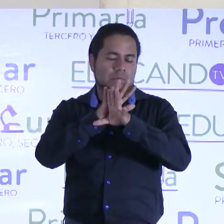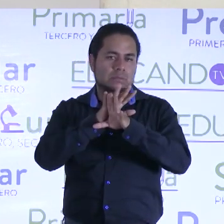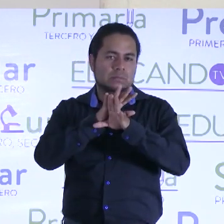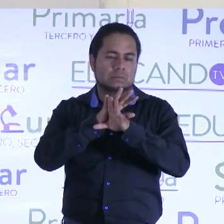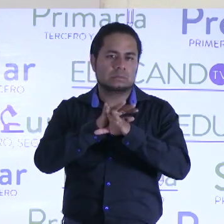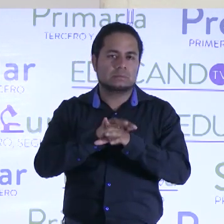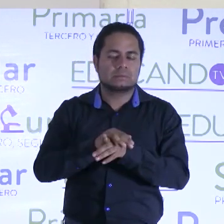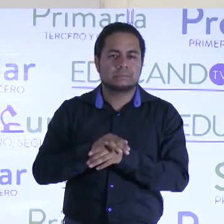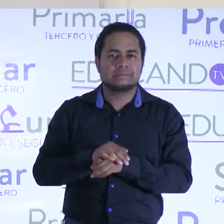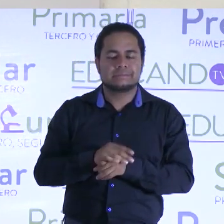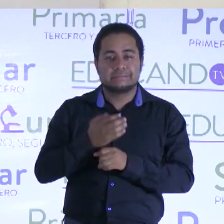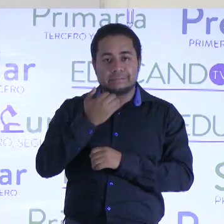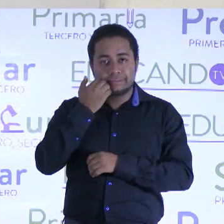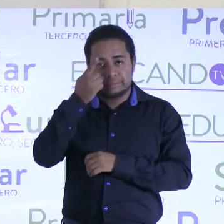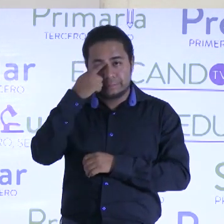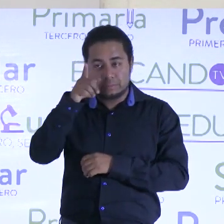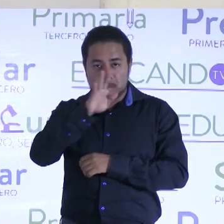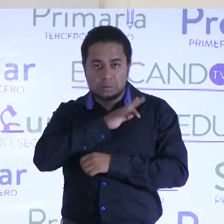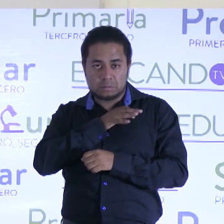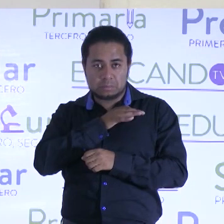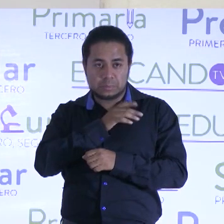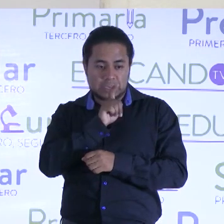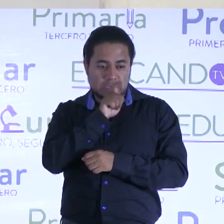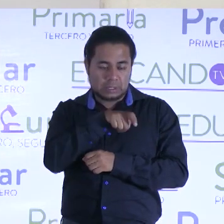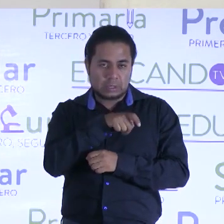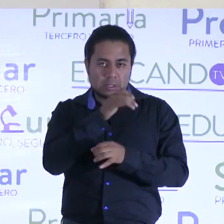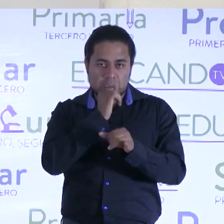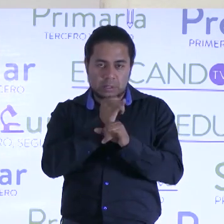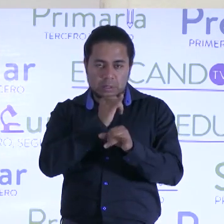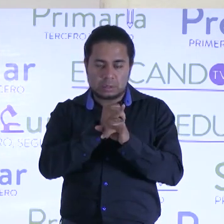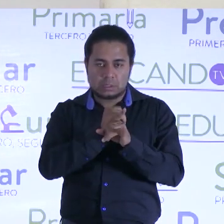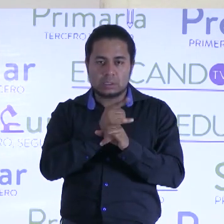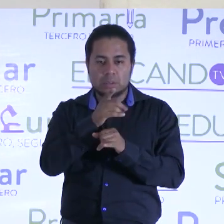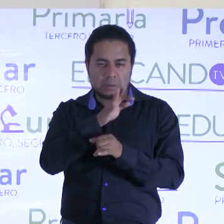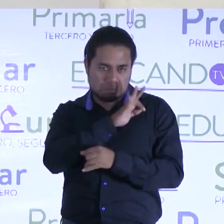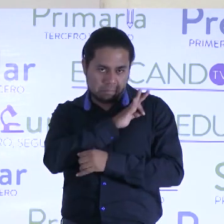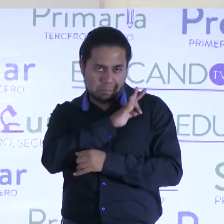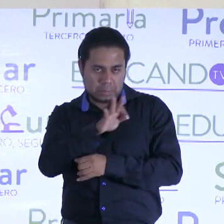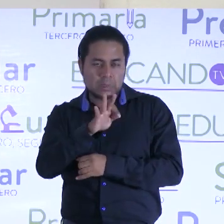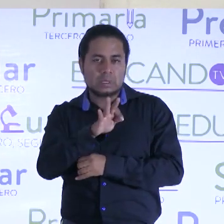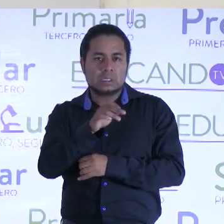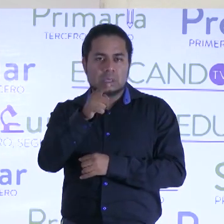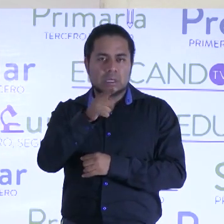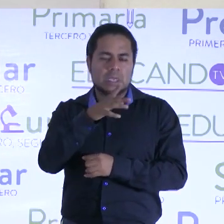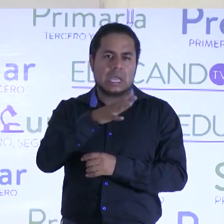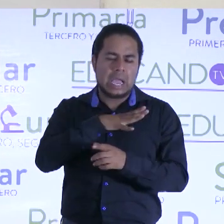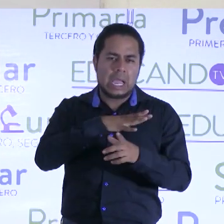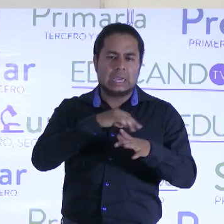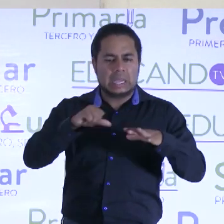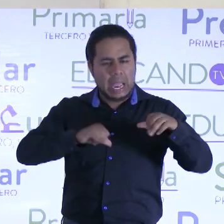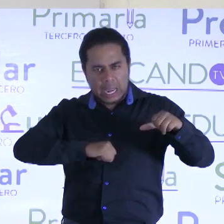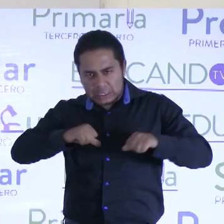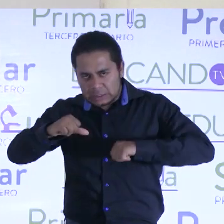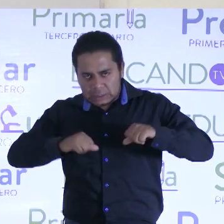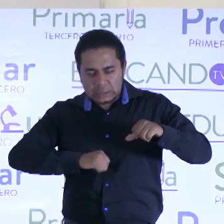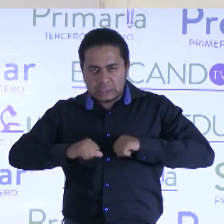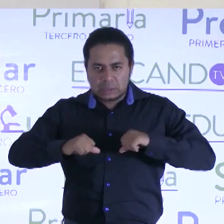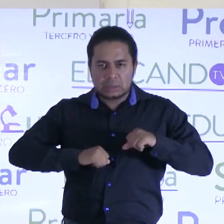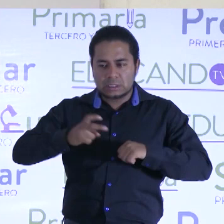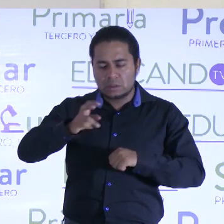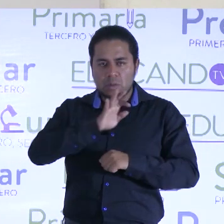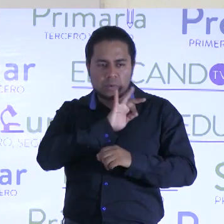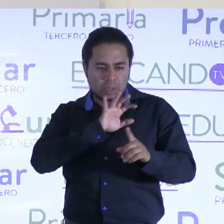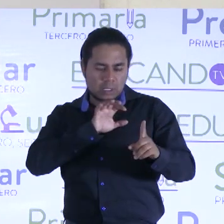Te invito para que puedas ingresar a la página de internet donde encontrarás ejercicios los cuales te van a